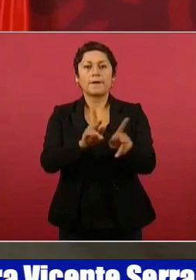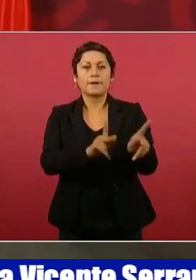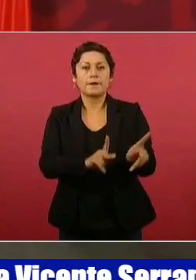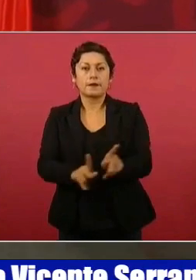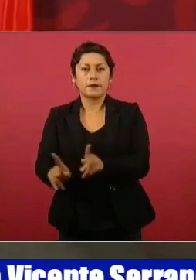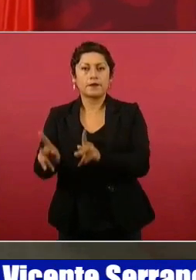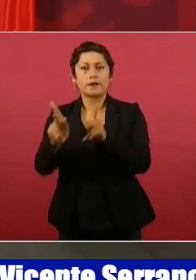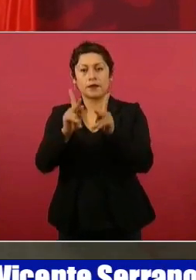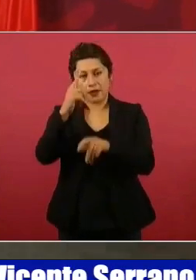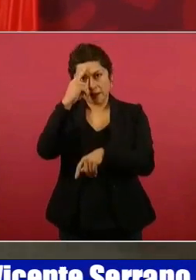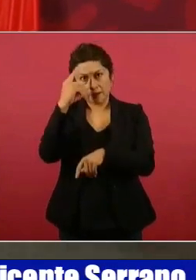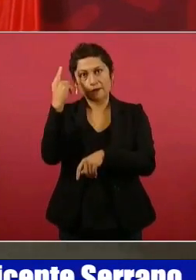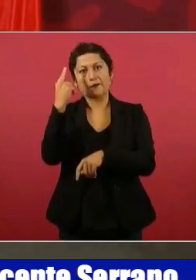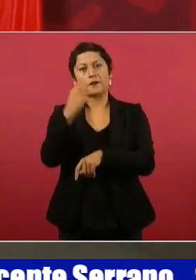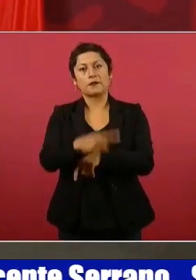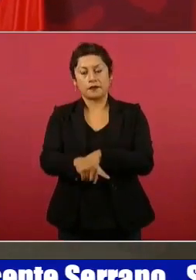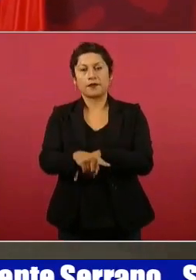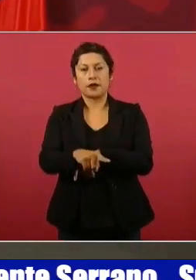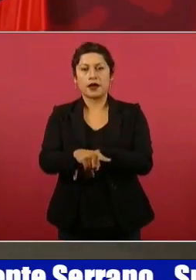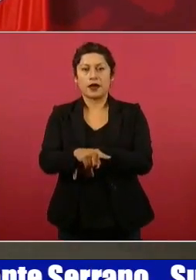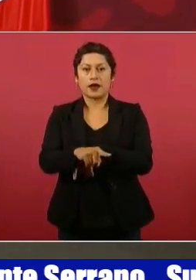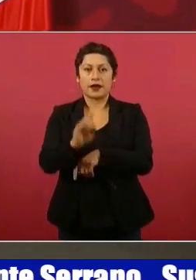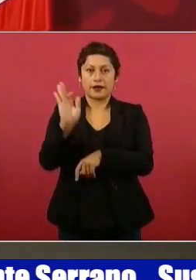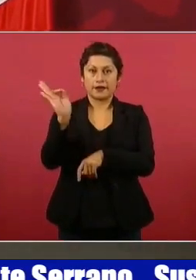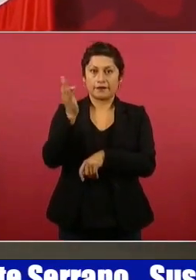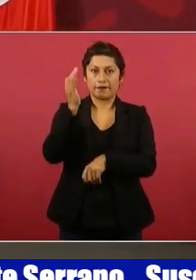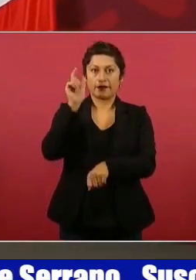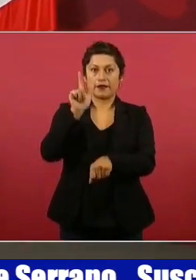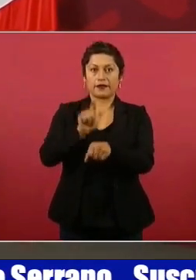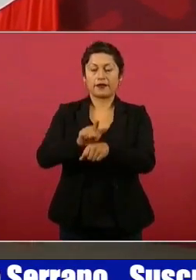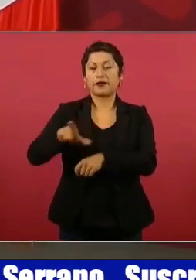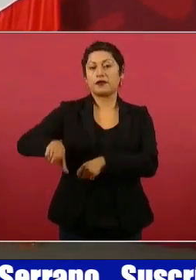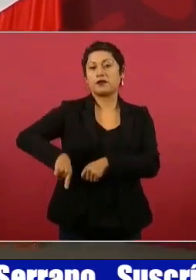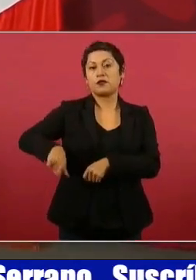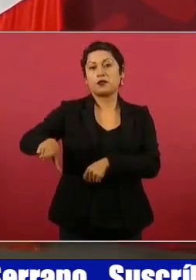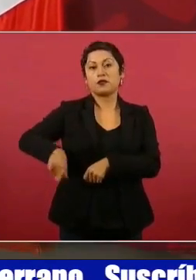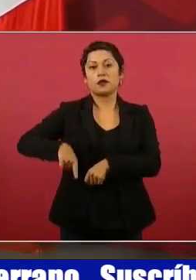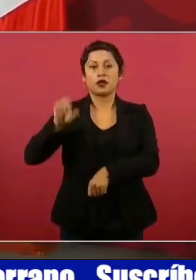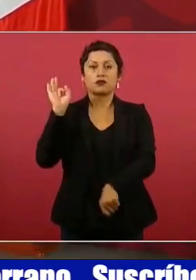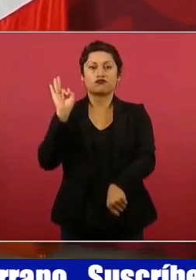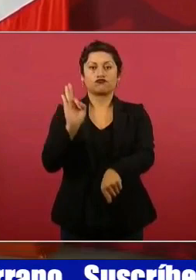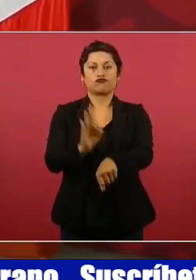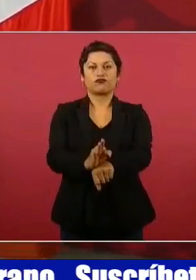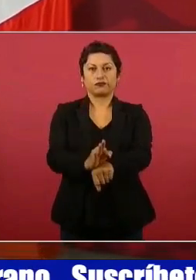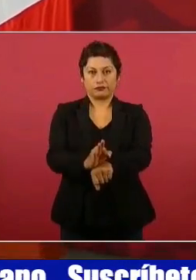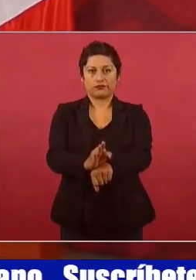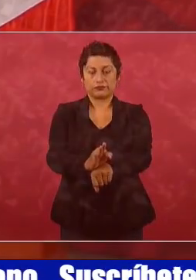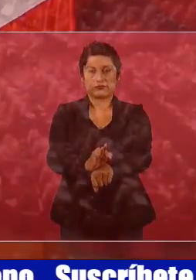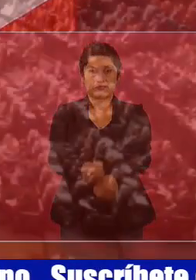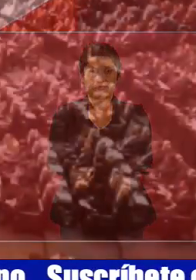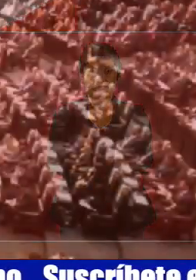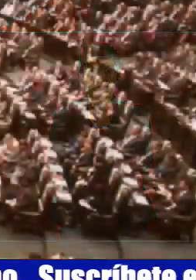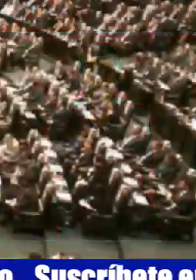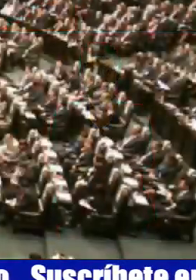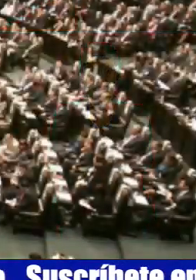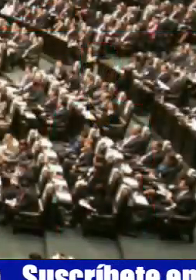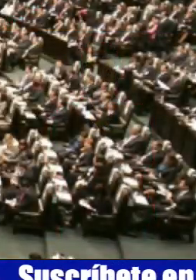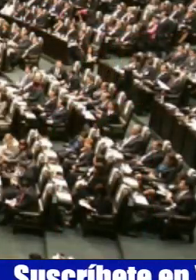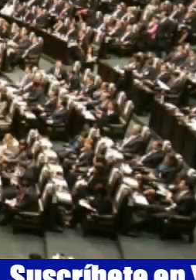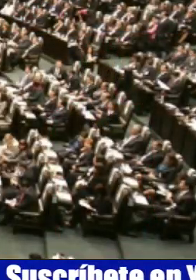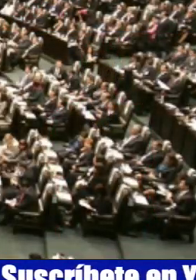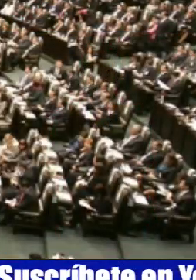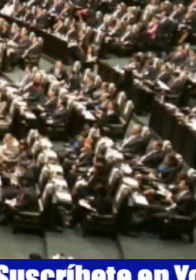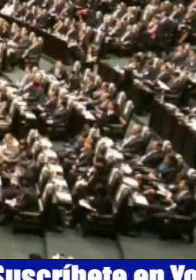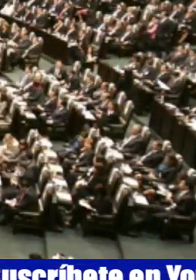sido recurrentes 2 consignas: el periodismo debe incomodar al poder. La frase está mal concebida desde